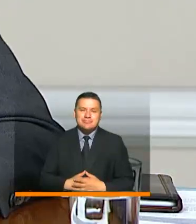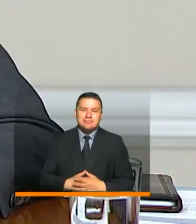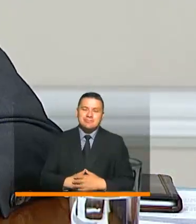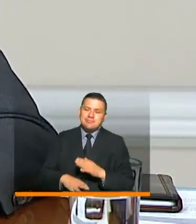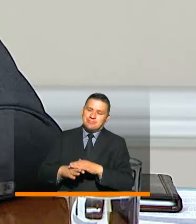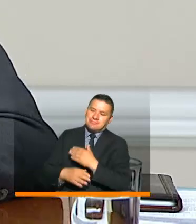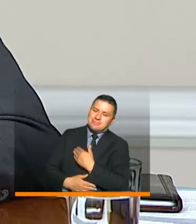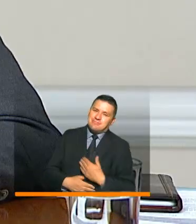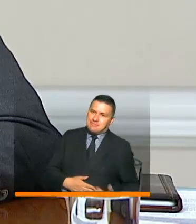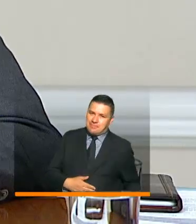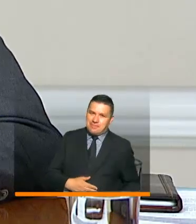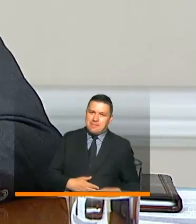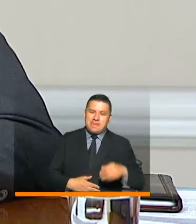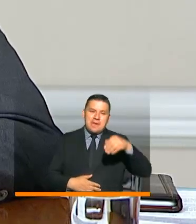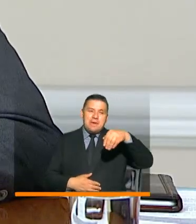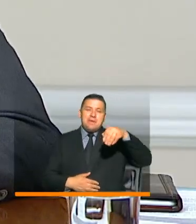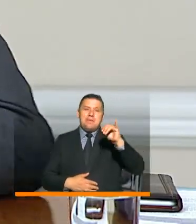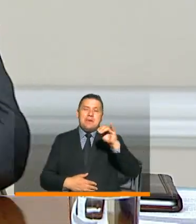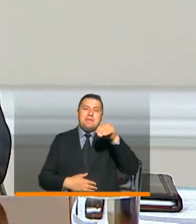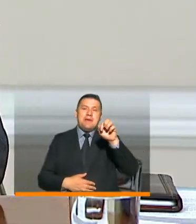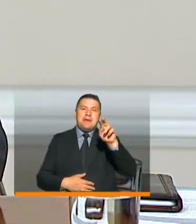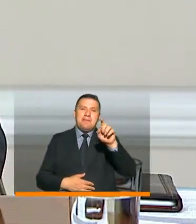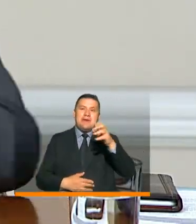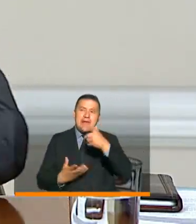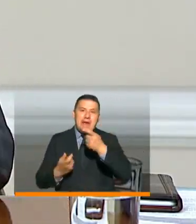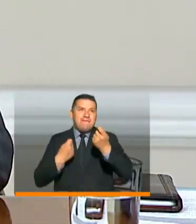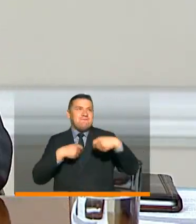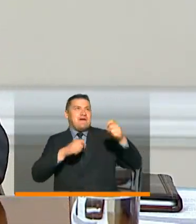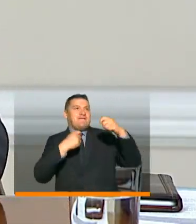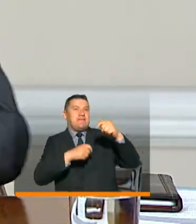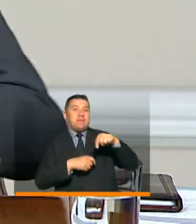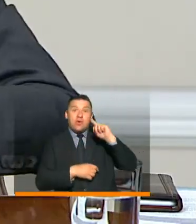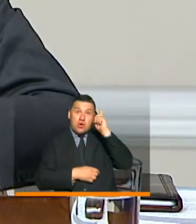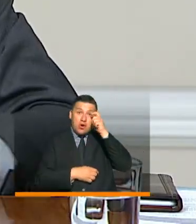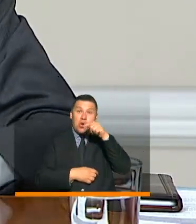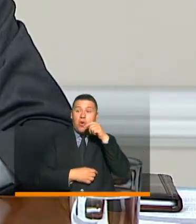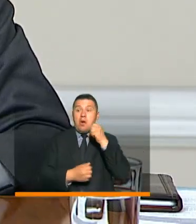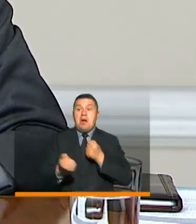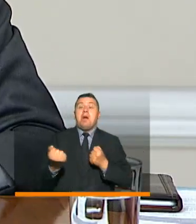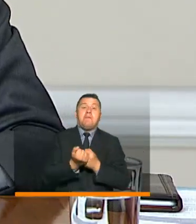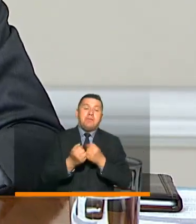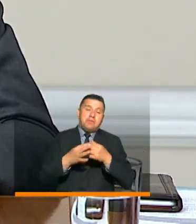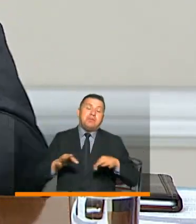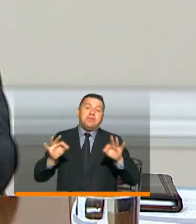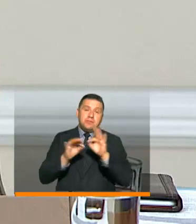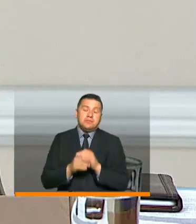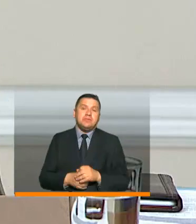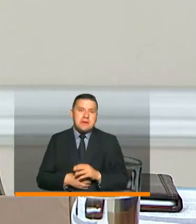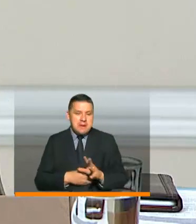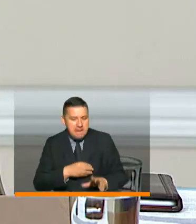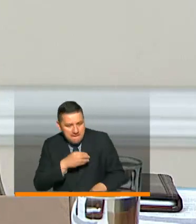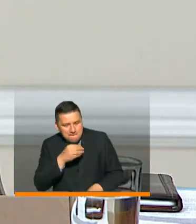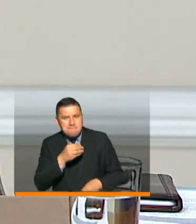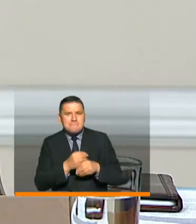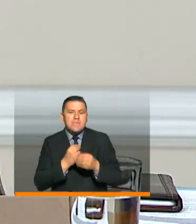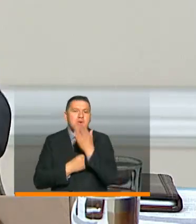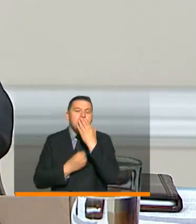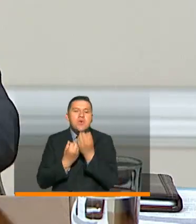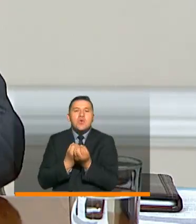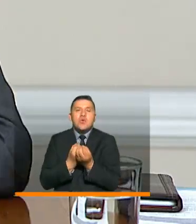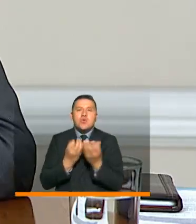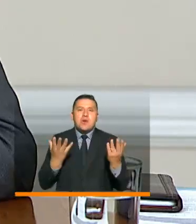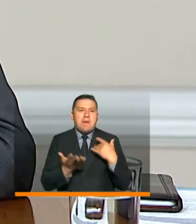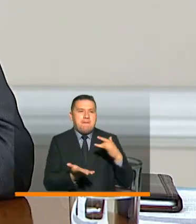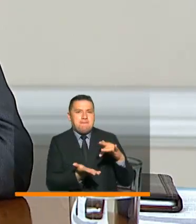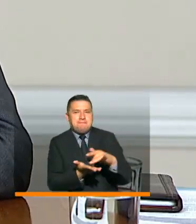Pero presidente, a las MIPYMES también las queremos ver exportando y este gobierno ha dado un avance muy importante. Incrementó el número y